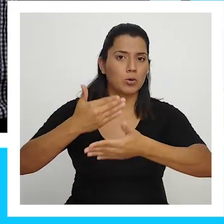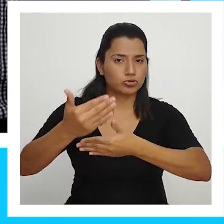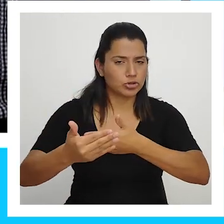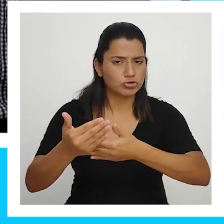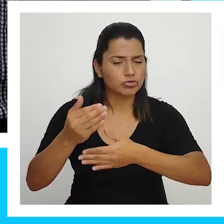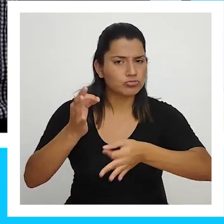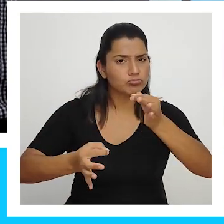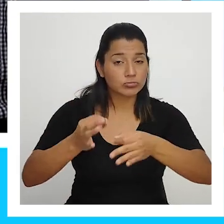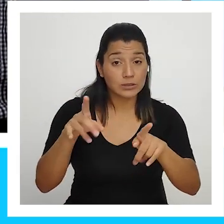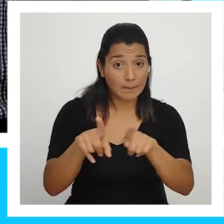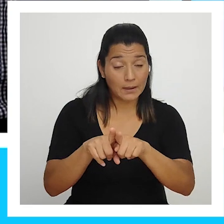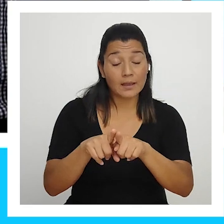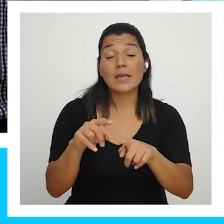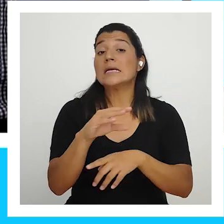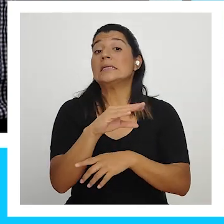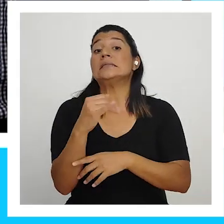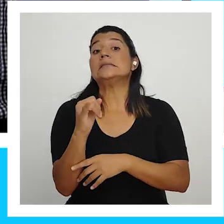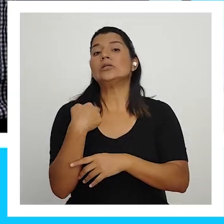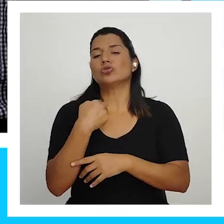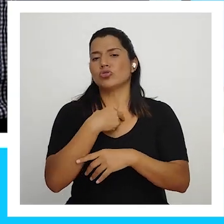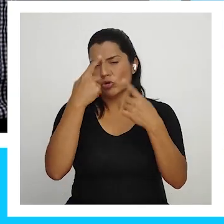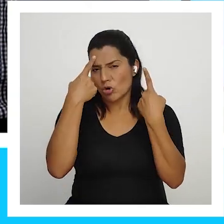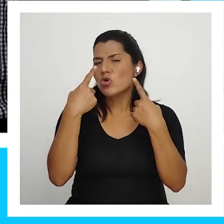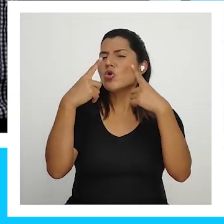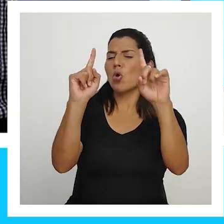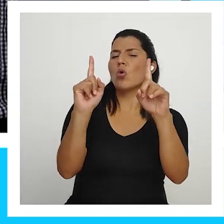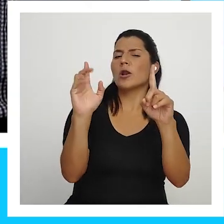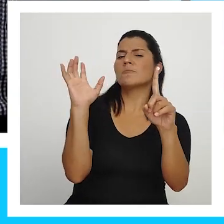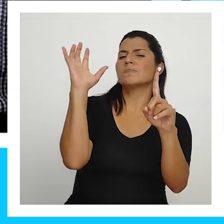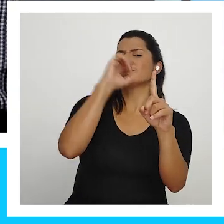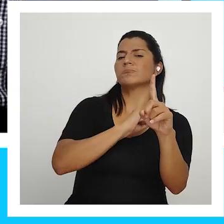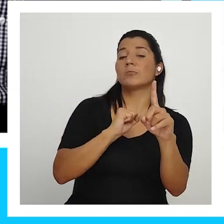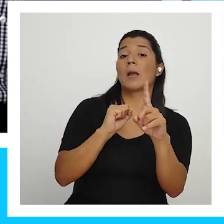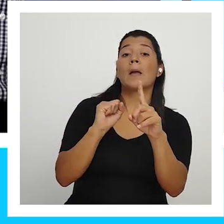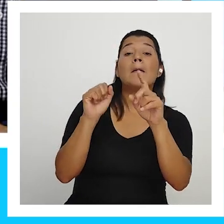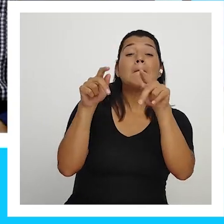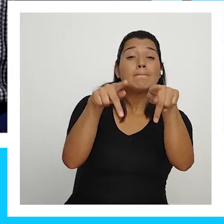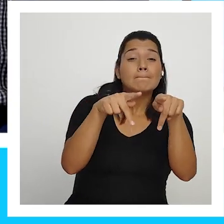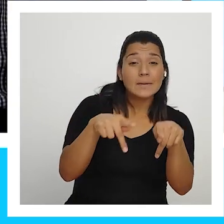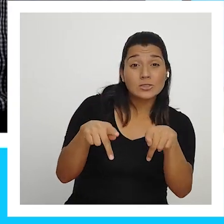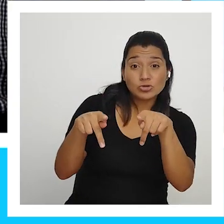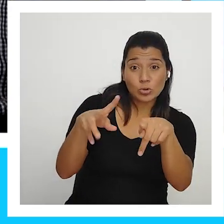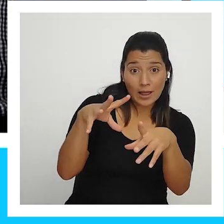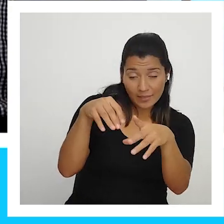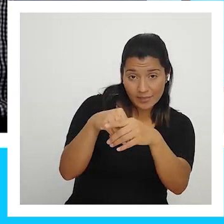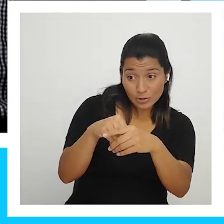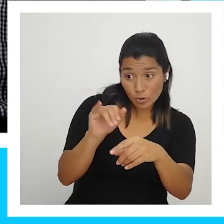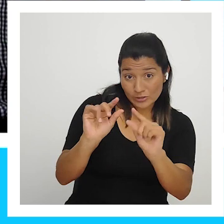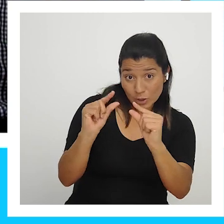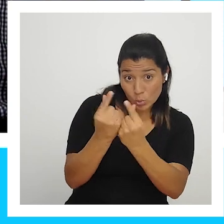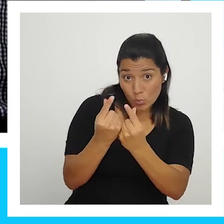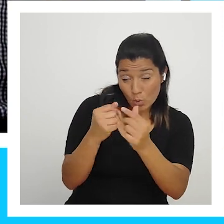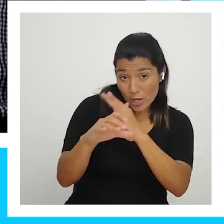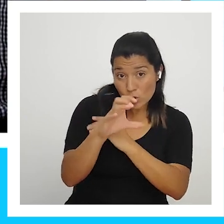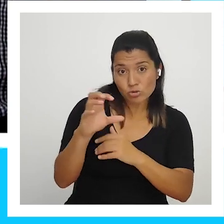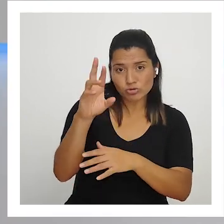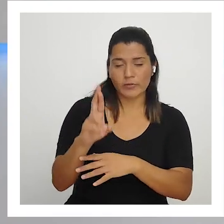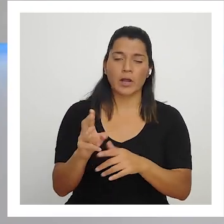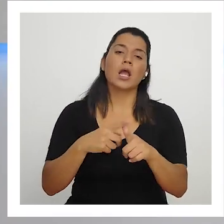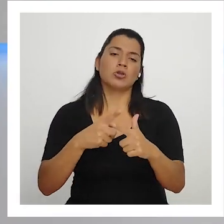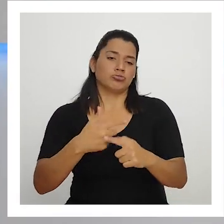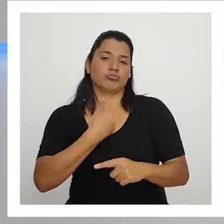mediante asistencia penal internacional remitir eventualmente solicitudes a otros países, pensemos que a Estados Unidos, en caso de que los delincuentes se encuentren